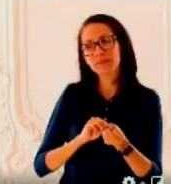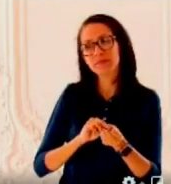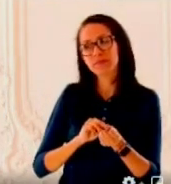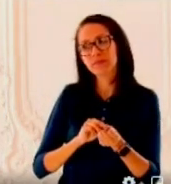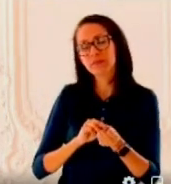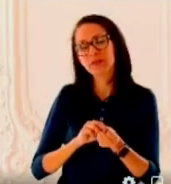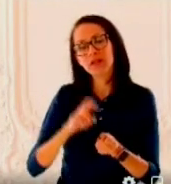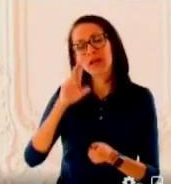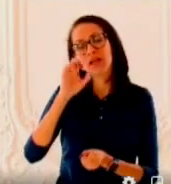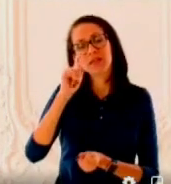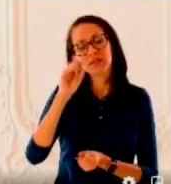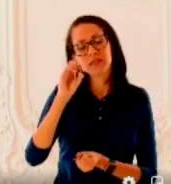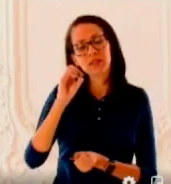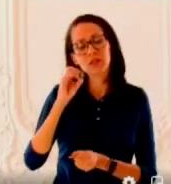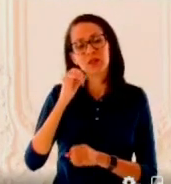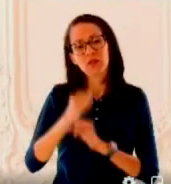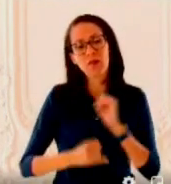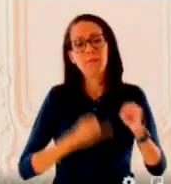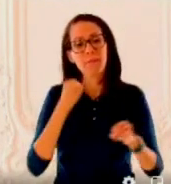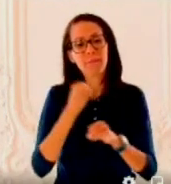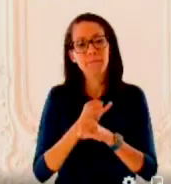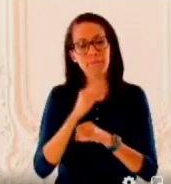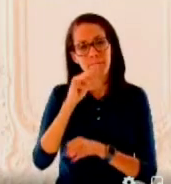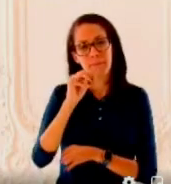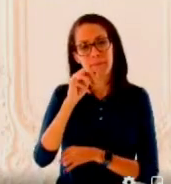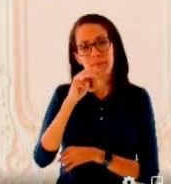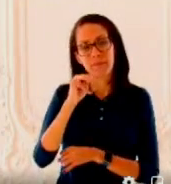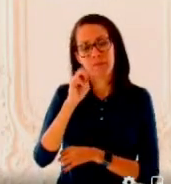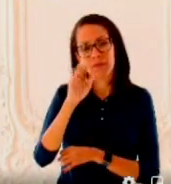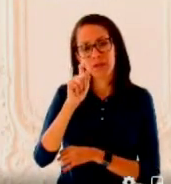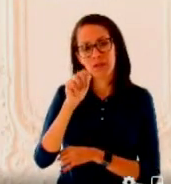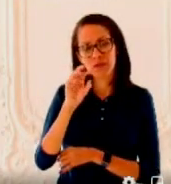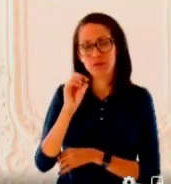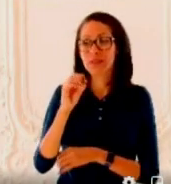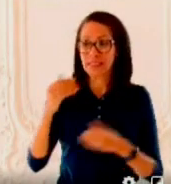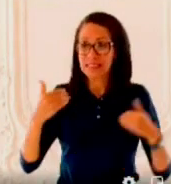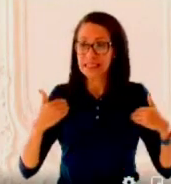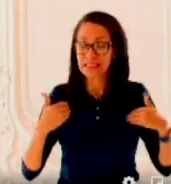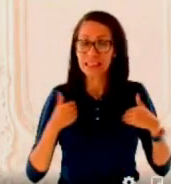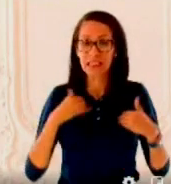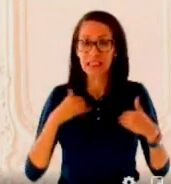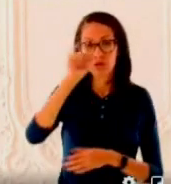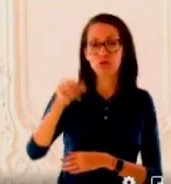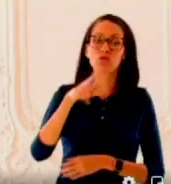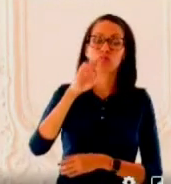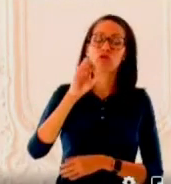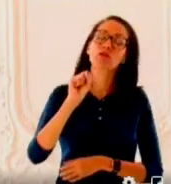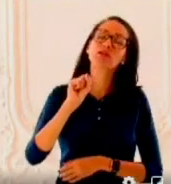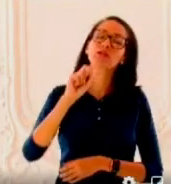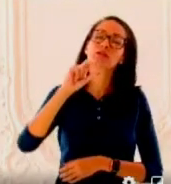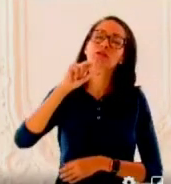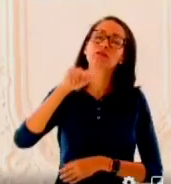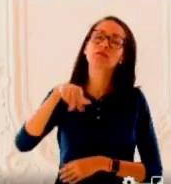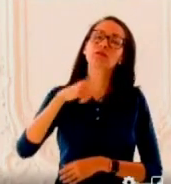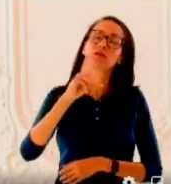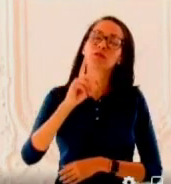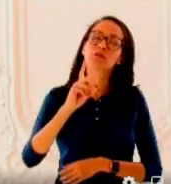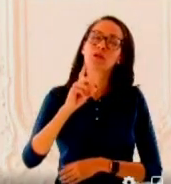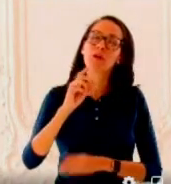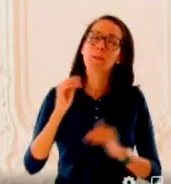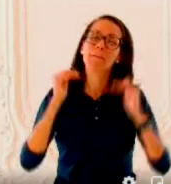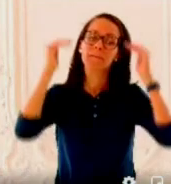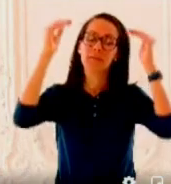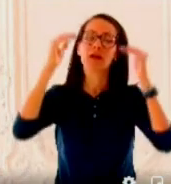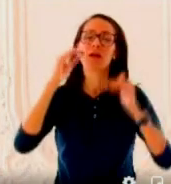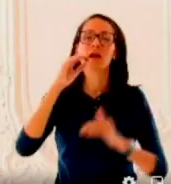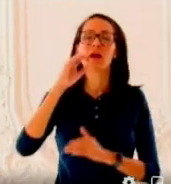Metro de la Universidad Interamericana de Puerto Rico y obtuvo su Juris Doctor magna cum laude de la Escuela de Derecho